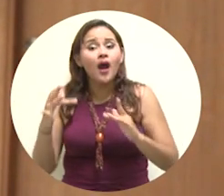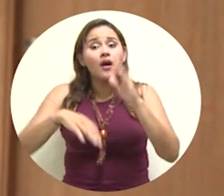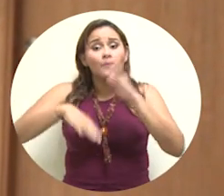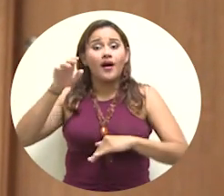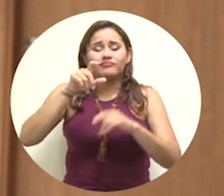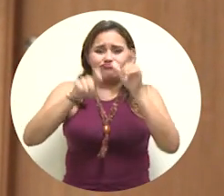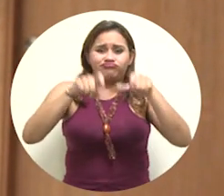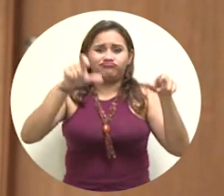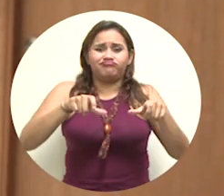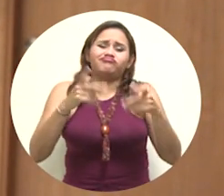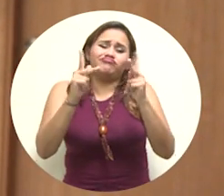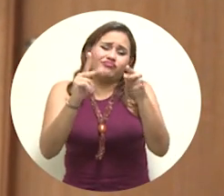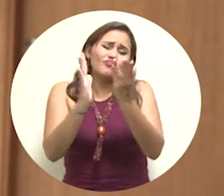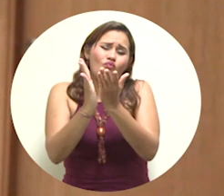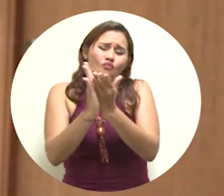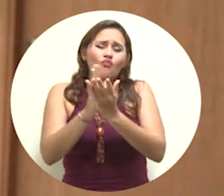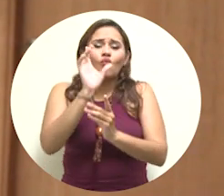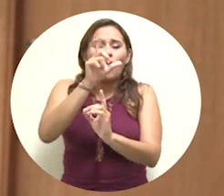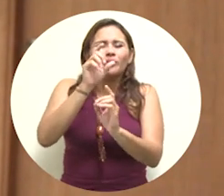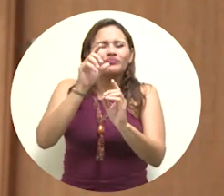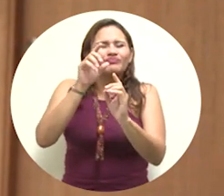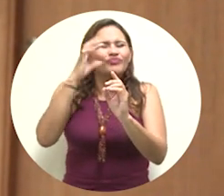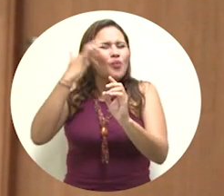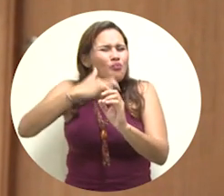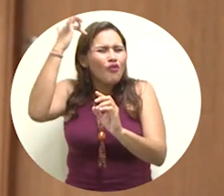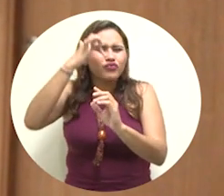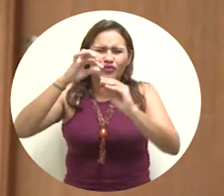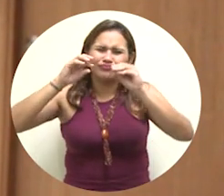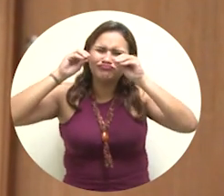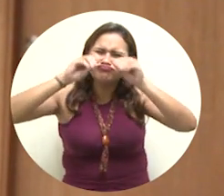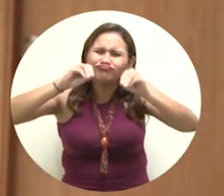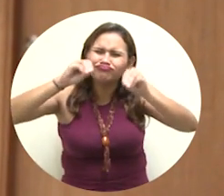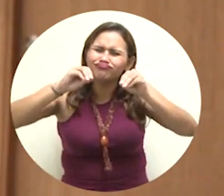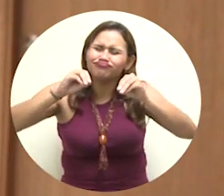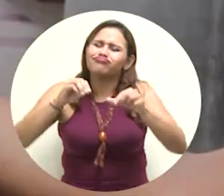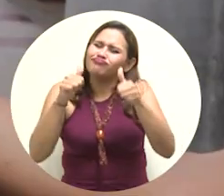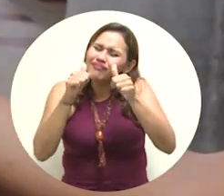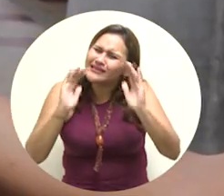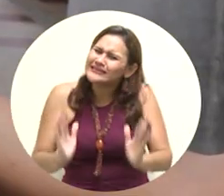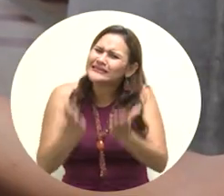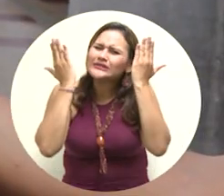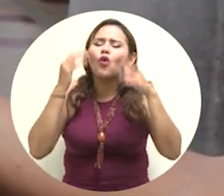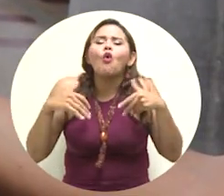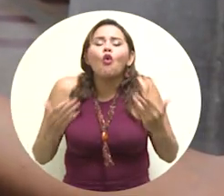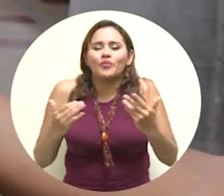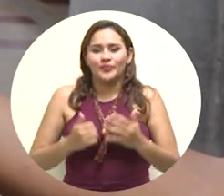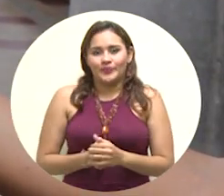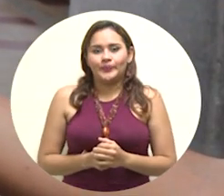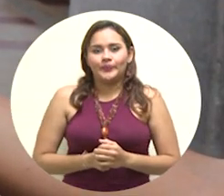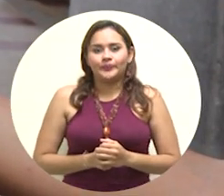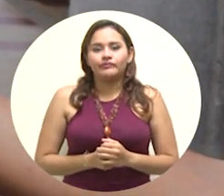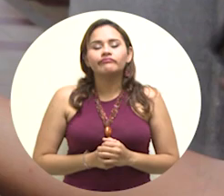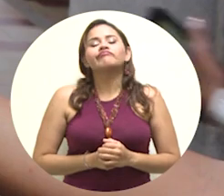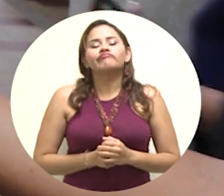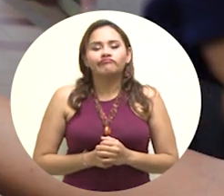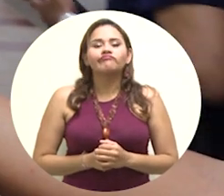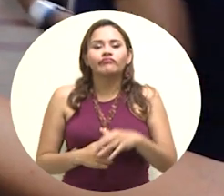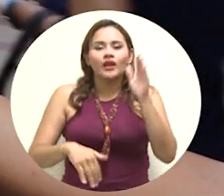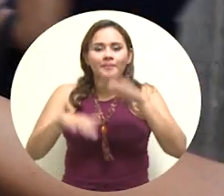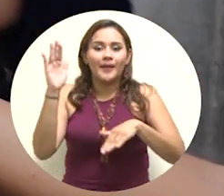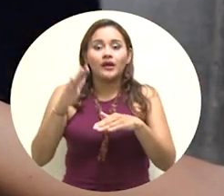de la agronomía a la luz de los problemas globales contemporáneos. Simultáneamente haya un congreso